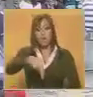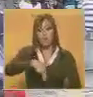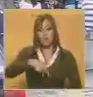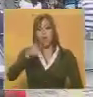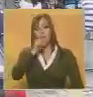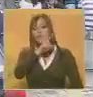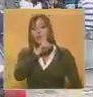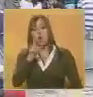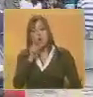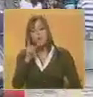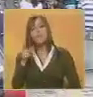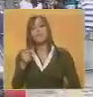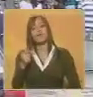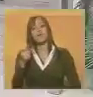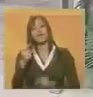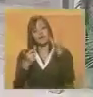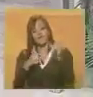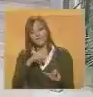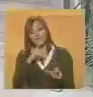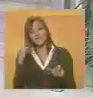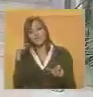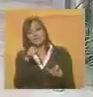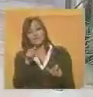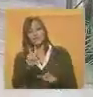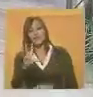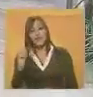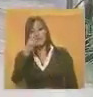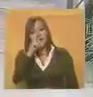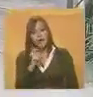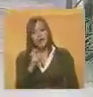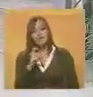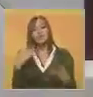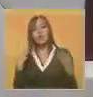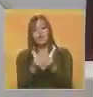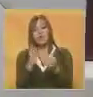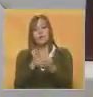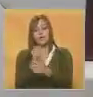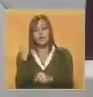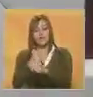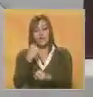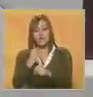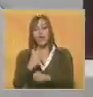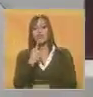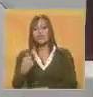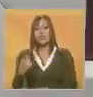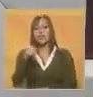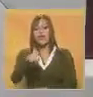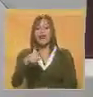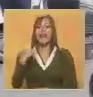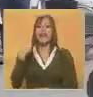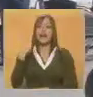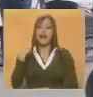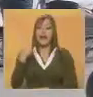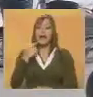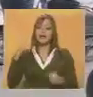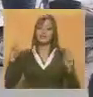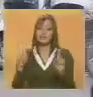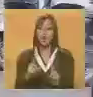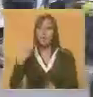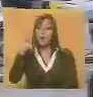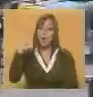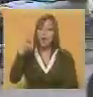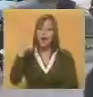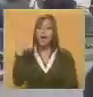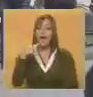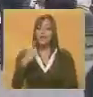fue identificado como Wen Xincheng, de 30 años. Compañeros de trabajo de la víctima contaron que fue interceptado en Brisas de Propatria,